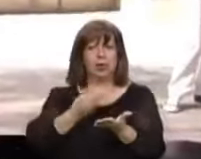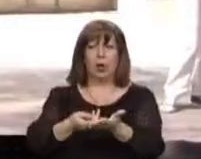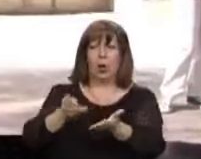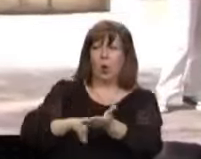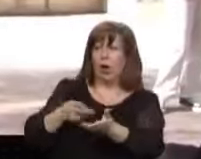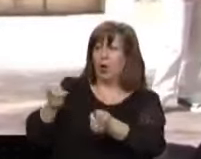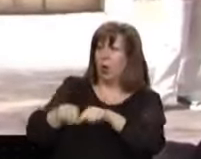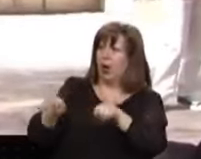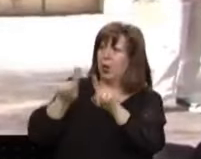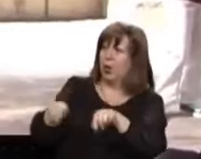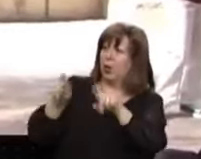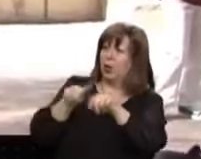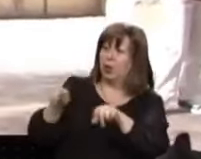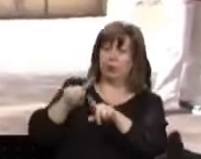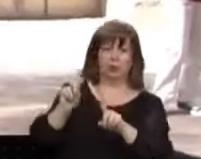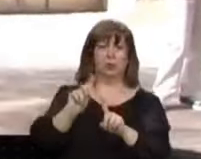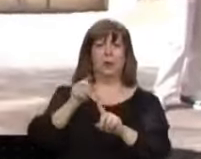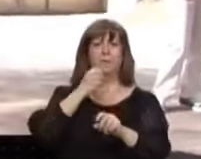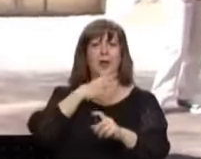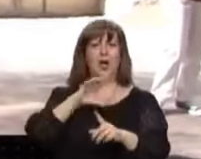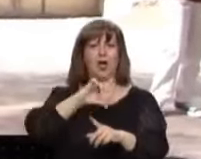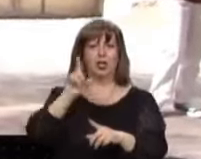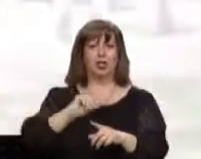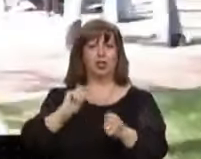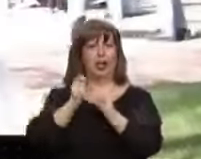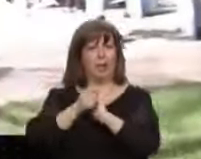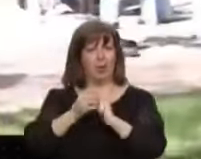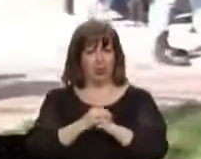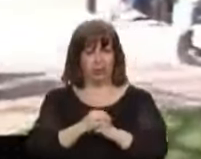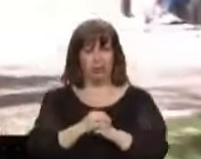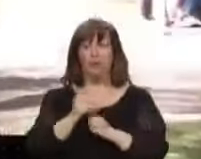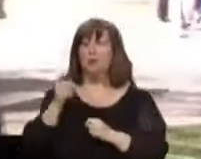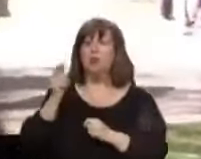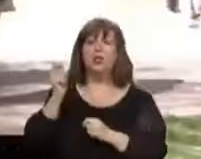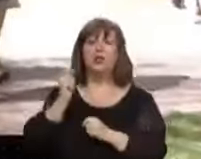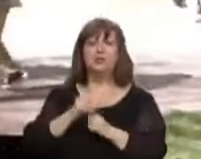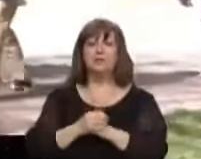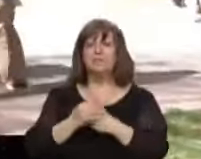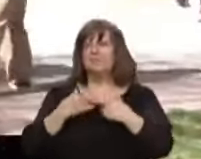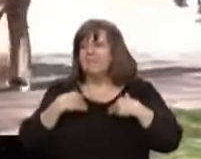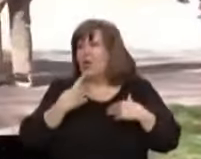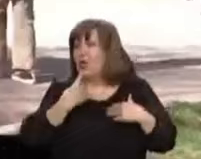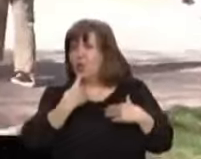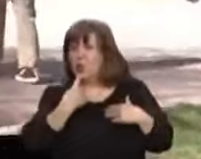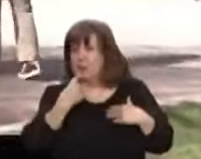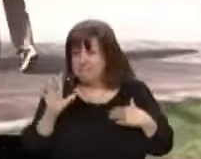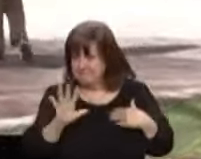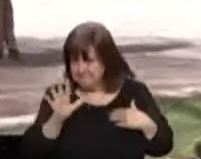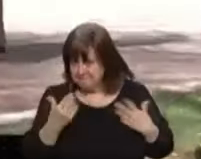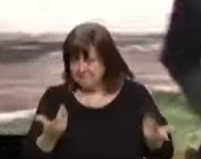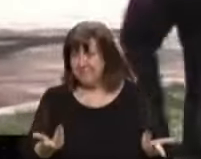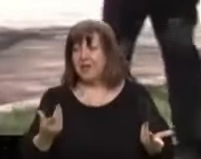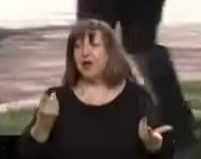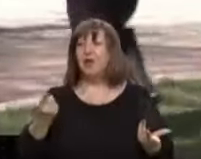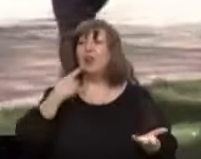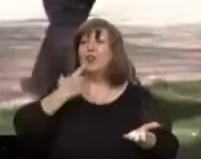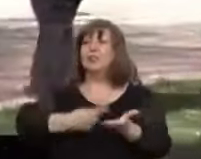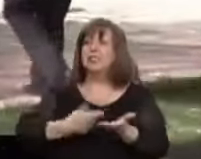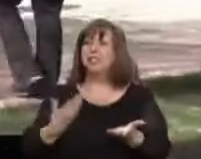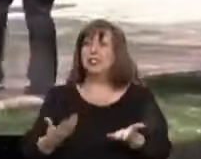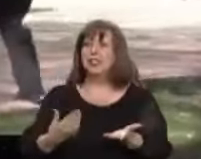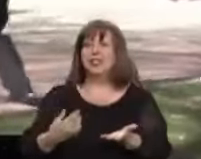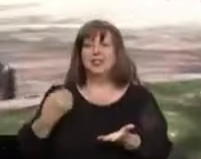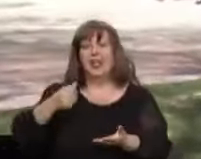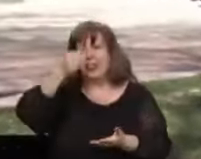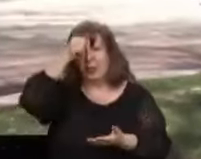mismo que ya teníamos y va a ser el país lo mismo con lo que estamos literalmente A quién todavía no sé Y cuándo te vas a decidir